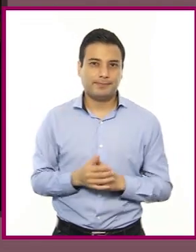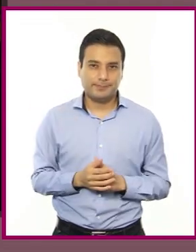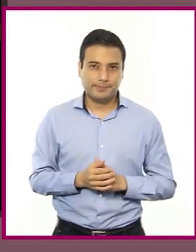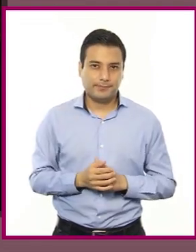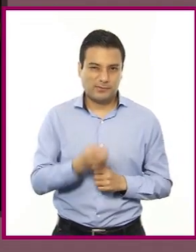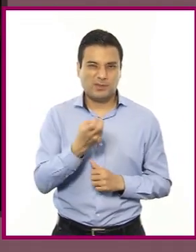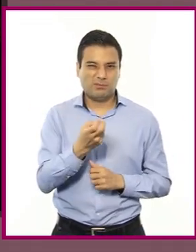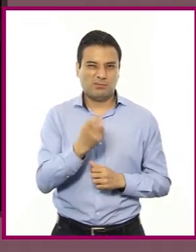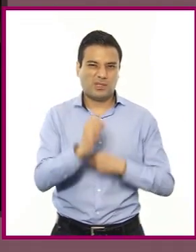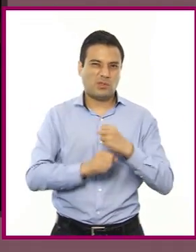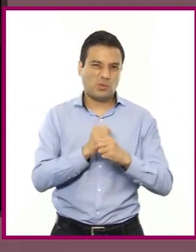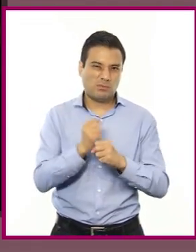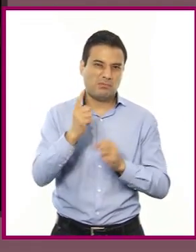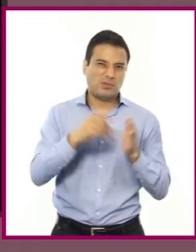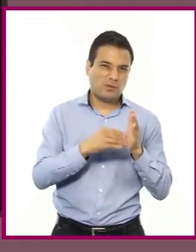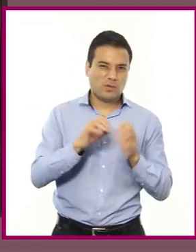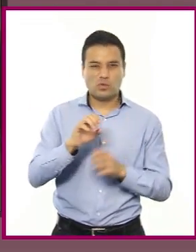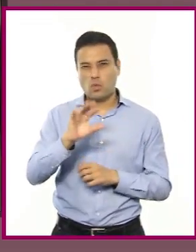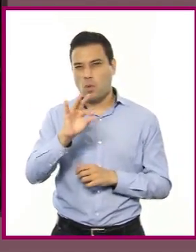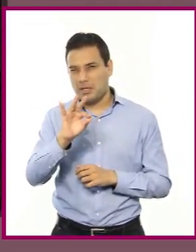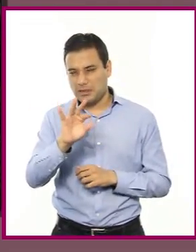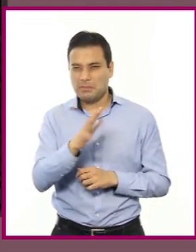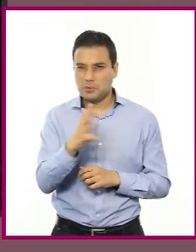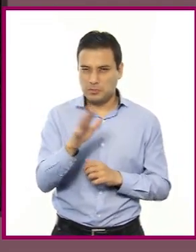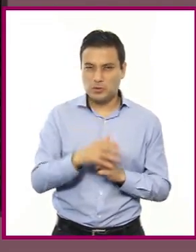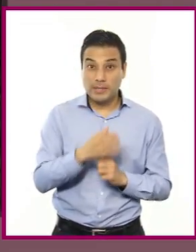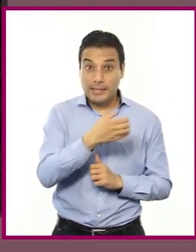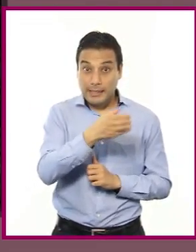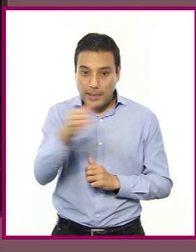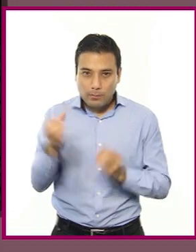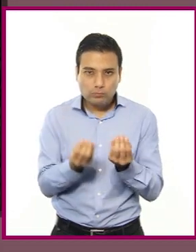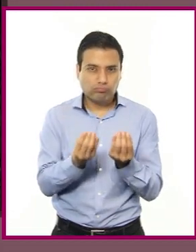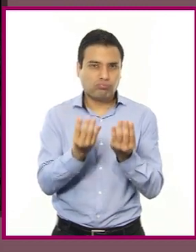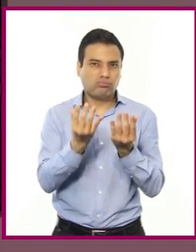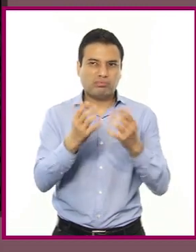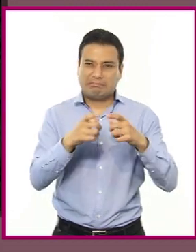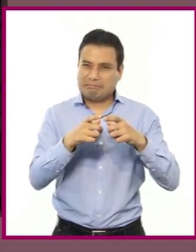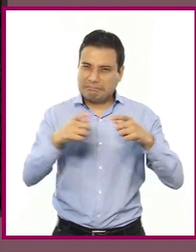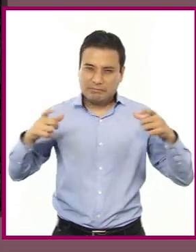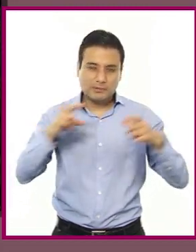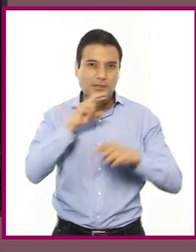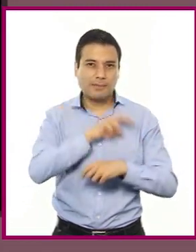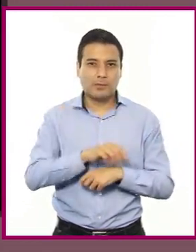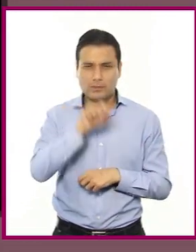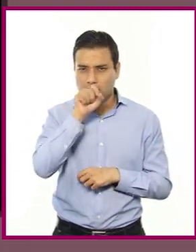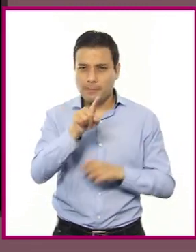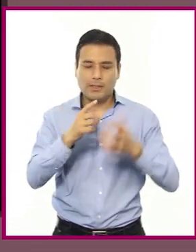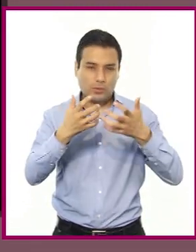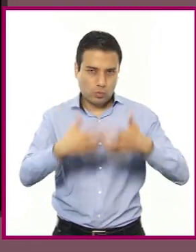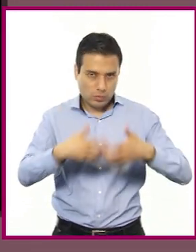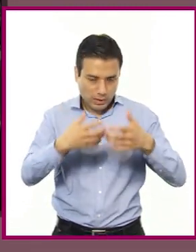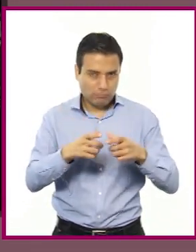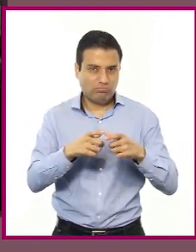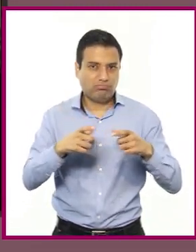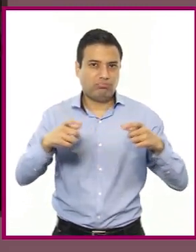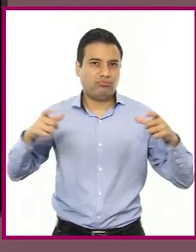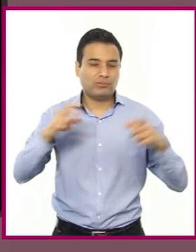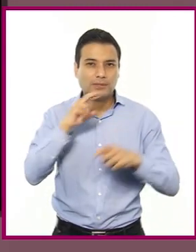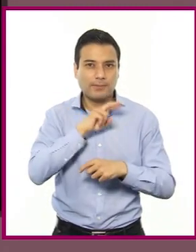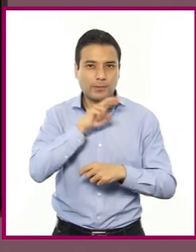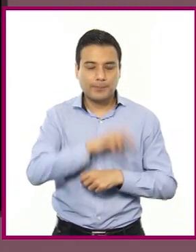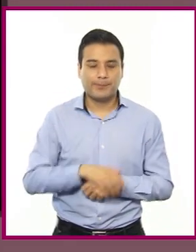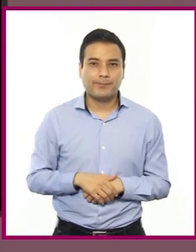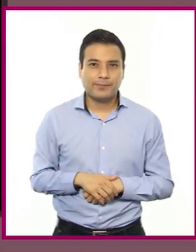años de los 40, la agricultura crece muy rápidamente, tanto como el sector industrial, y esto le